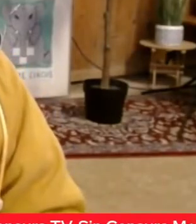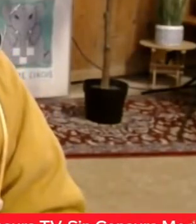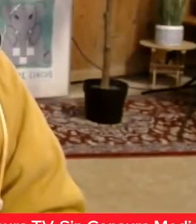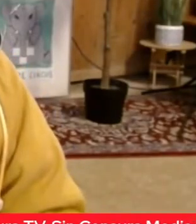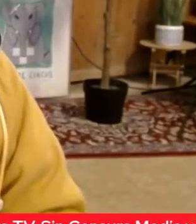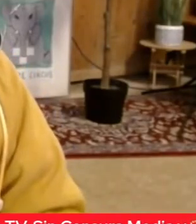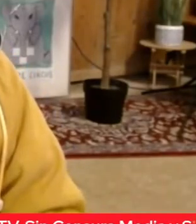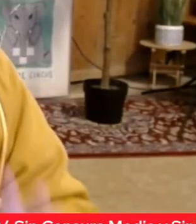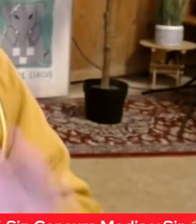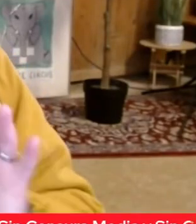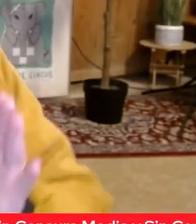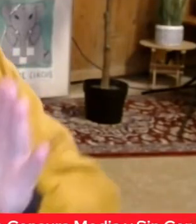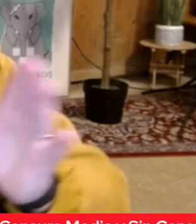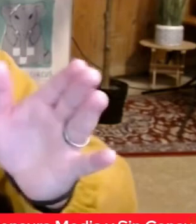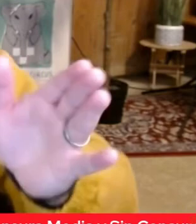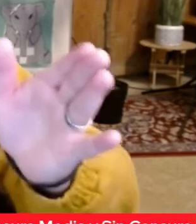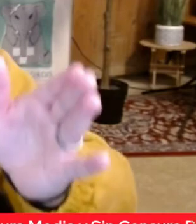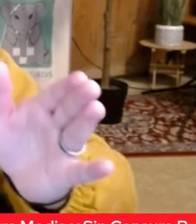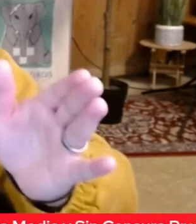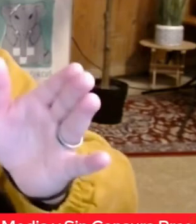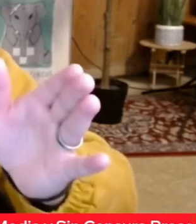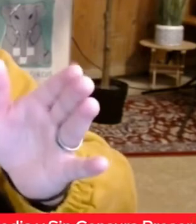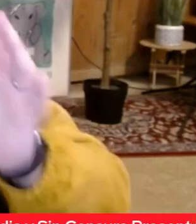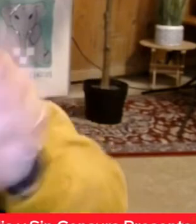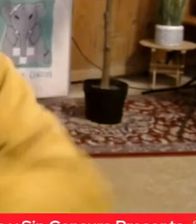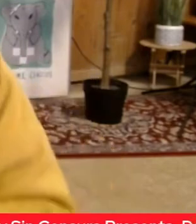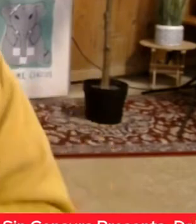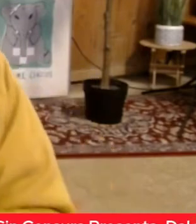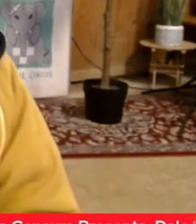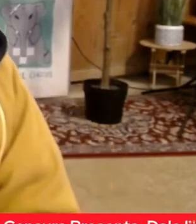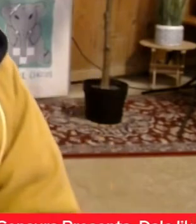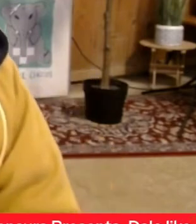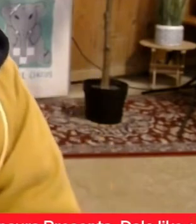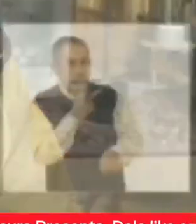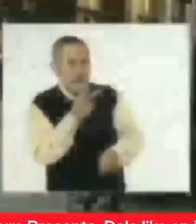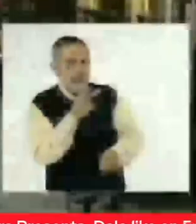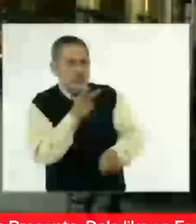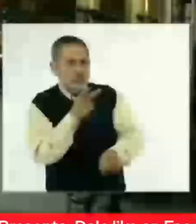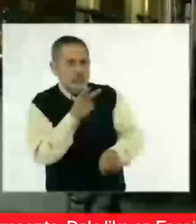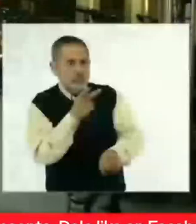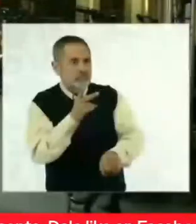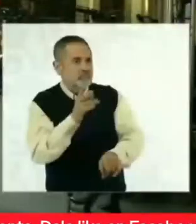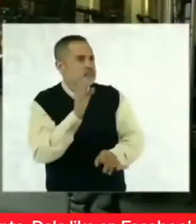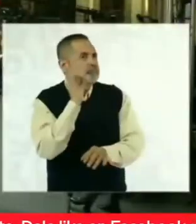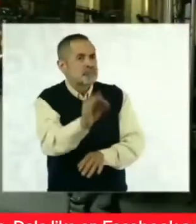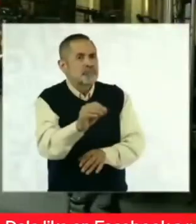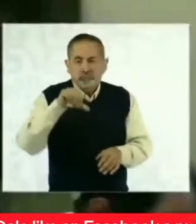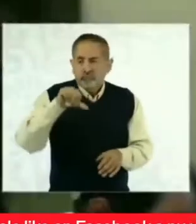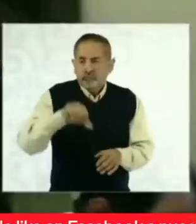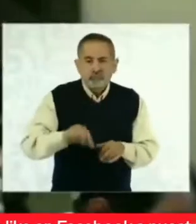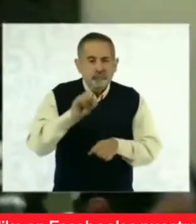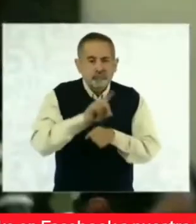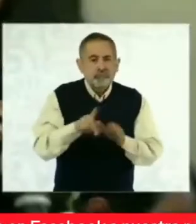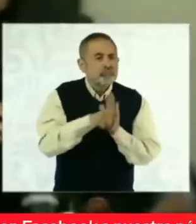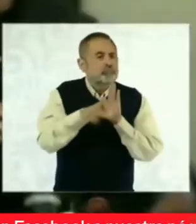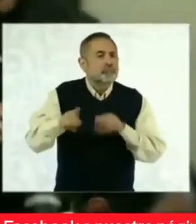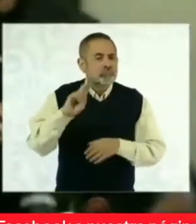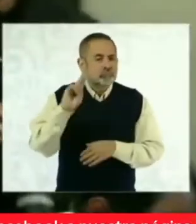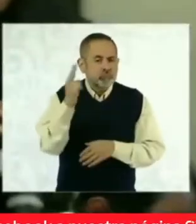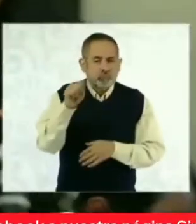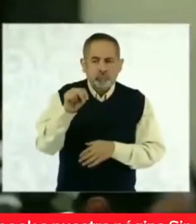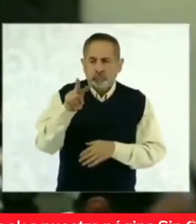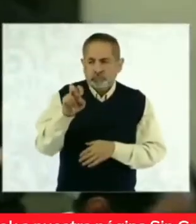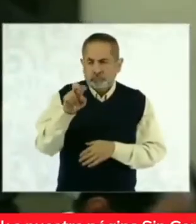pues el planteamiento de este señor. Está muy interesante. Veamos, escuchemos, está cotorrón. Universal publicamos unas